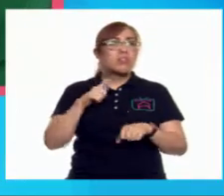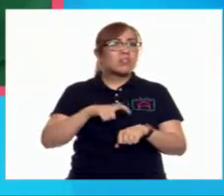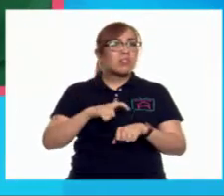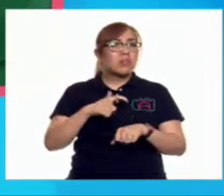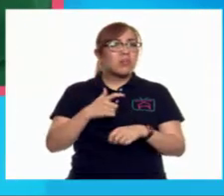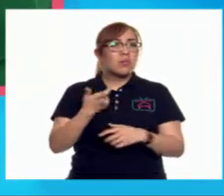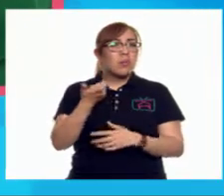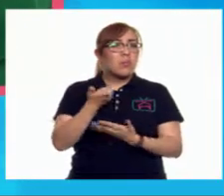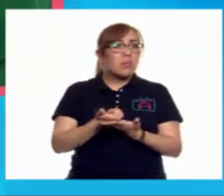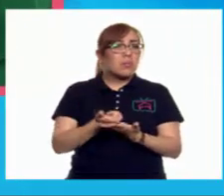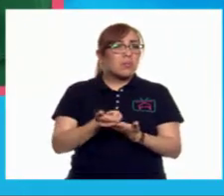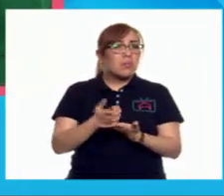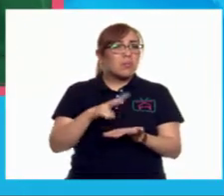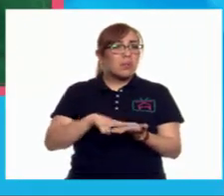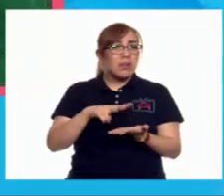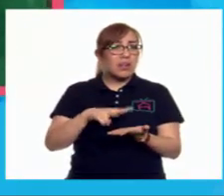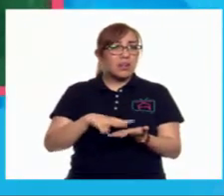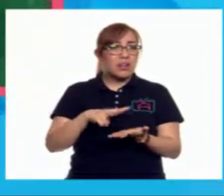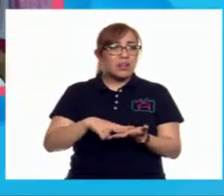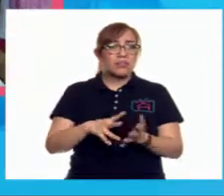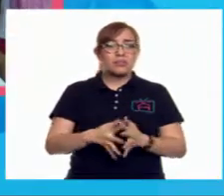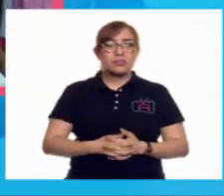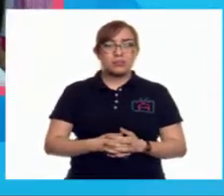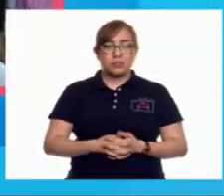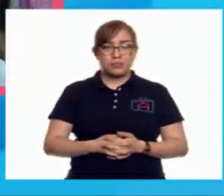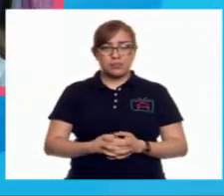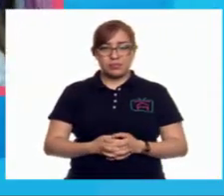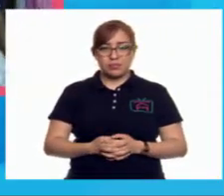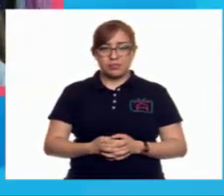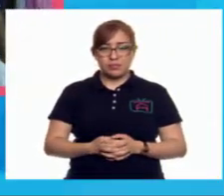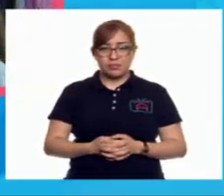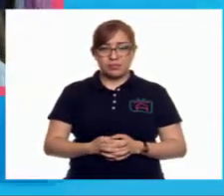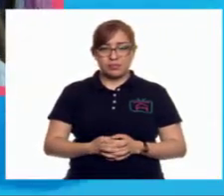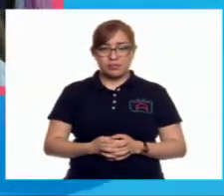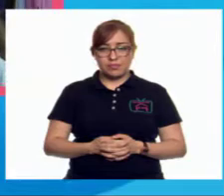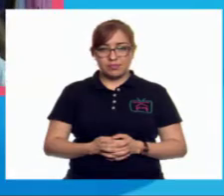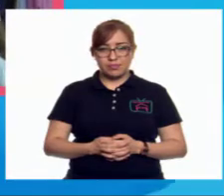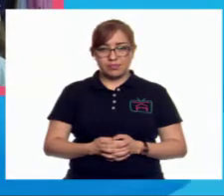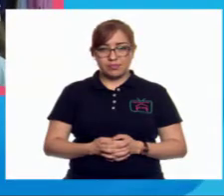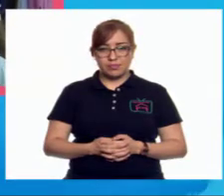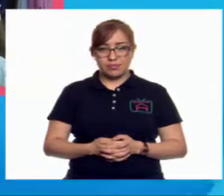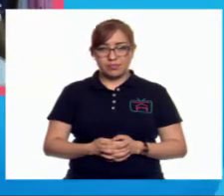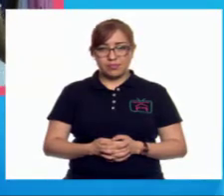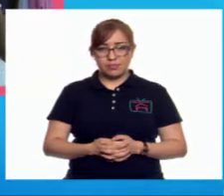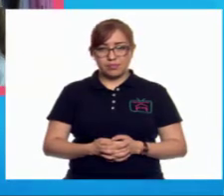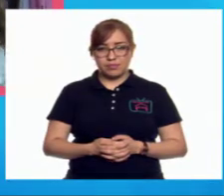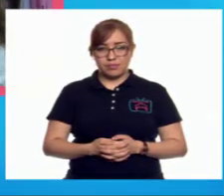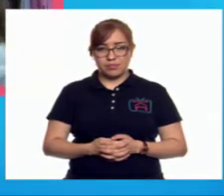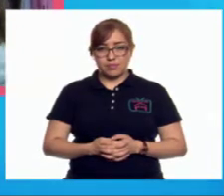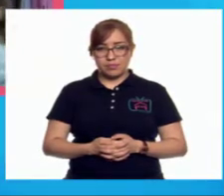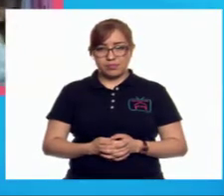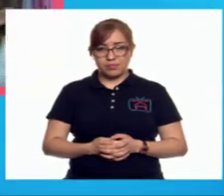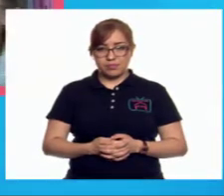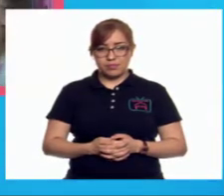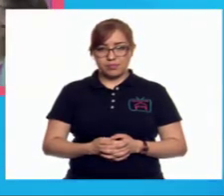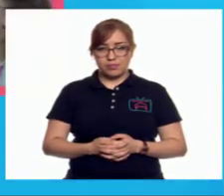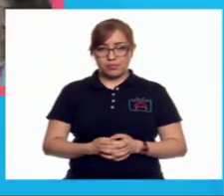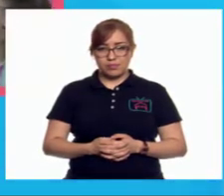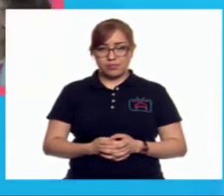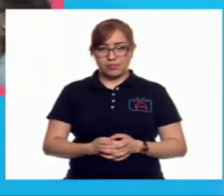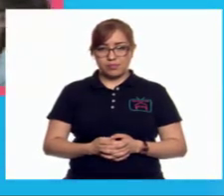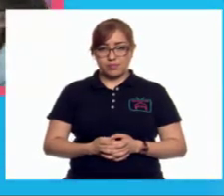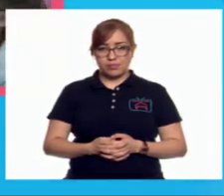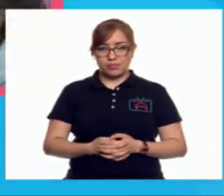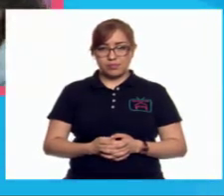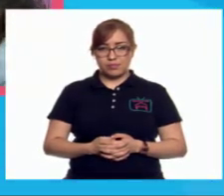189 pesos. Nos la llevamos. ¿La llevan? Ok. Las voy a poner aquí. Una bolsita,